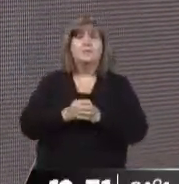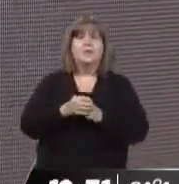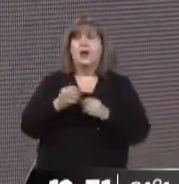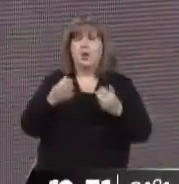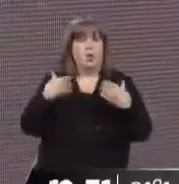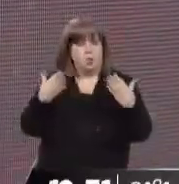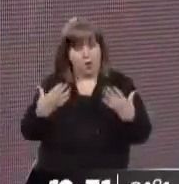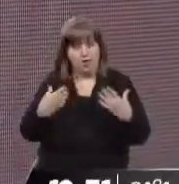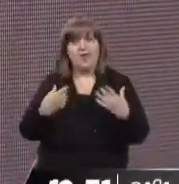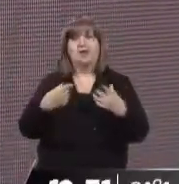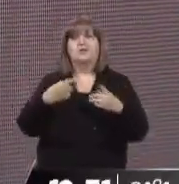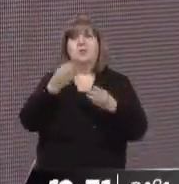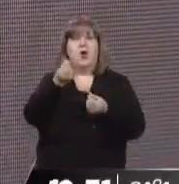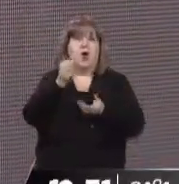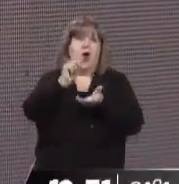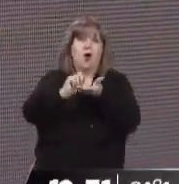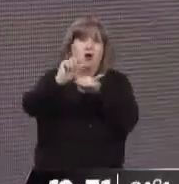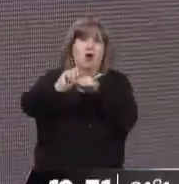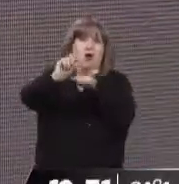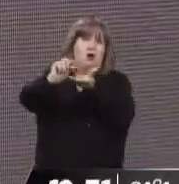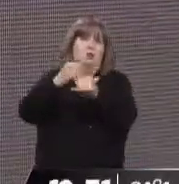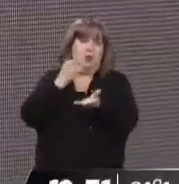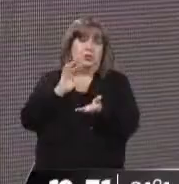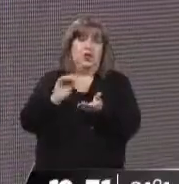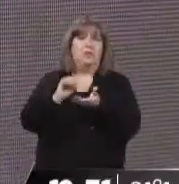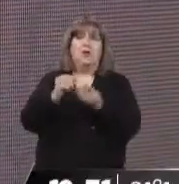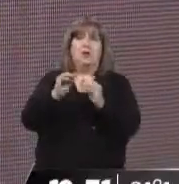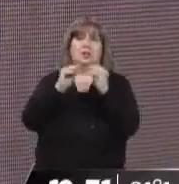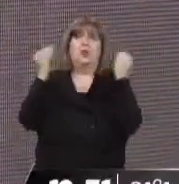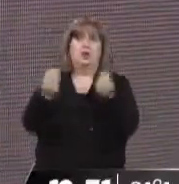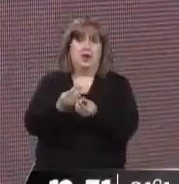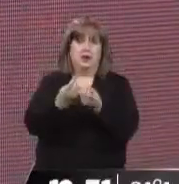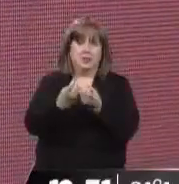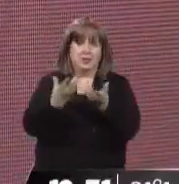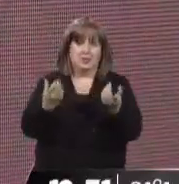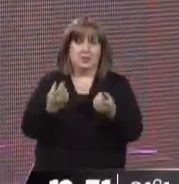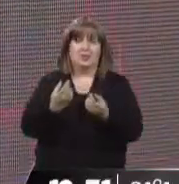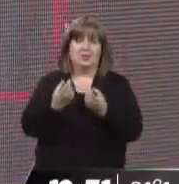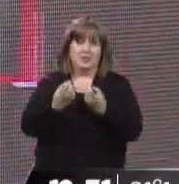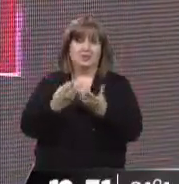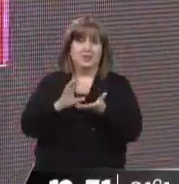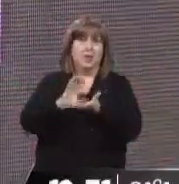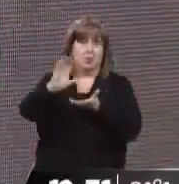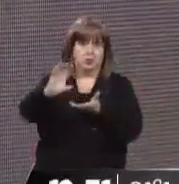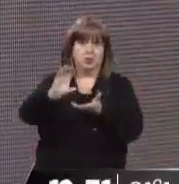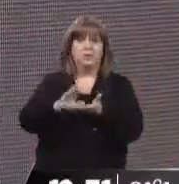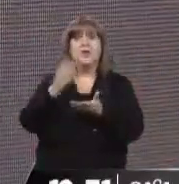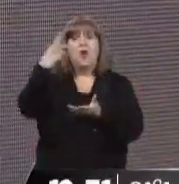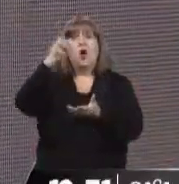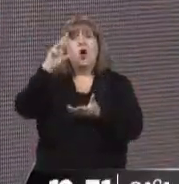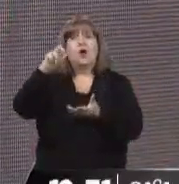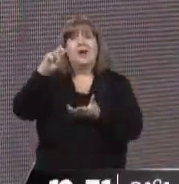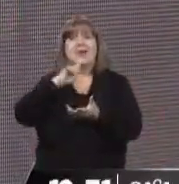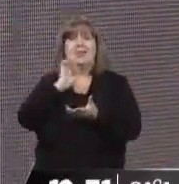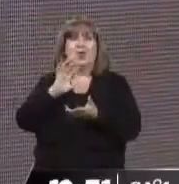lo que sea viene bien y suma, porque es mucha plata lo que sale este tratamiento. Es una cifra millonaria, como recién lo decía, ¿no? Aquí en la nota. Así que bueno, y Horneritos poniendo de lo